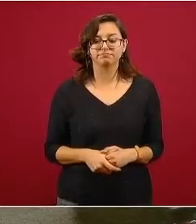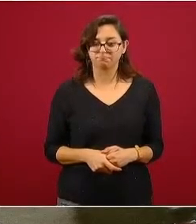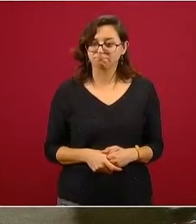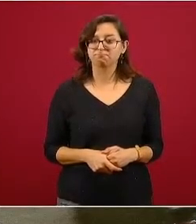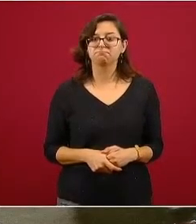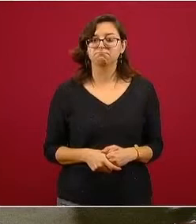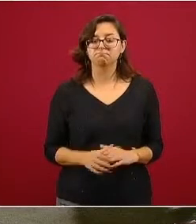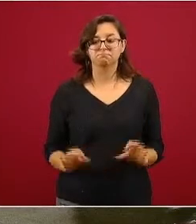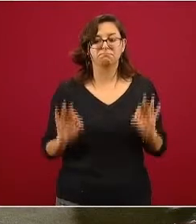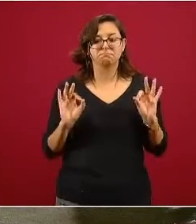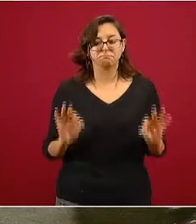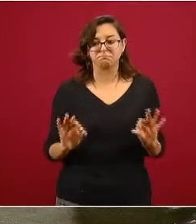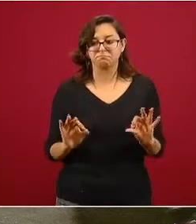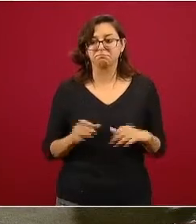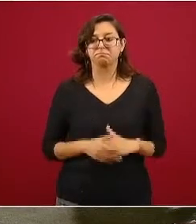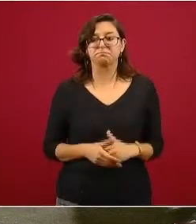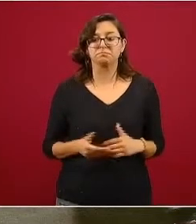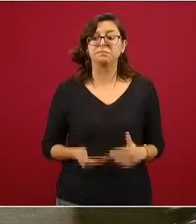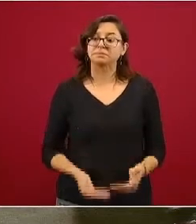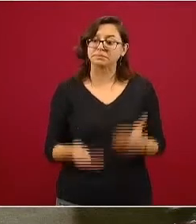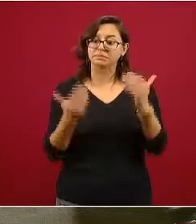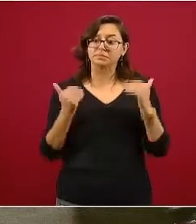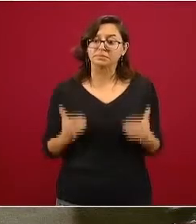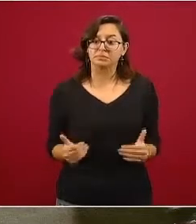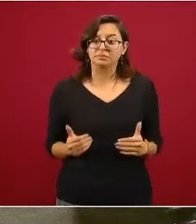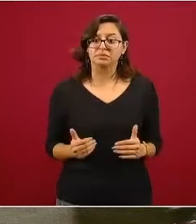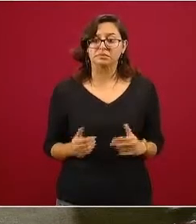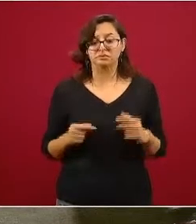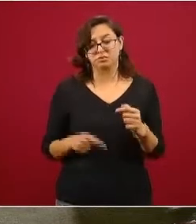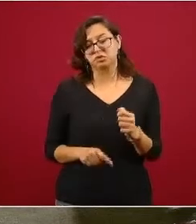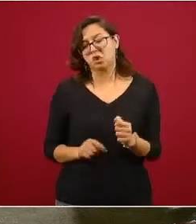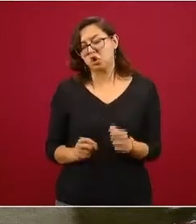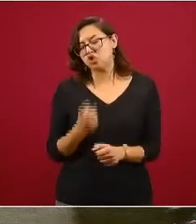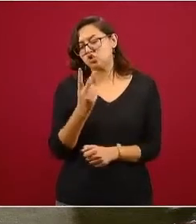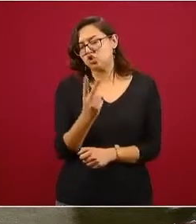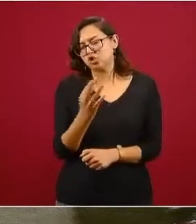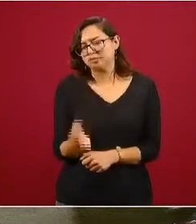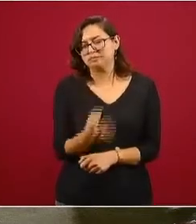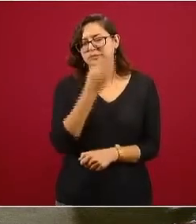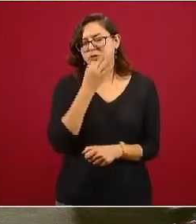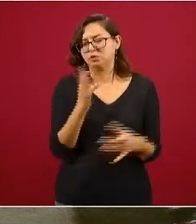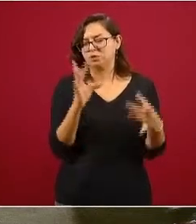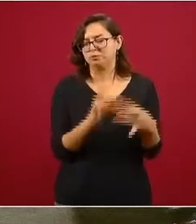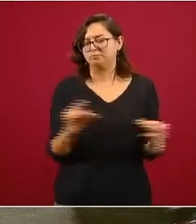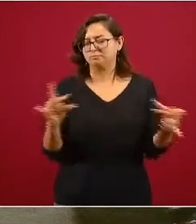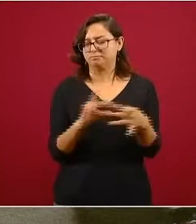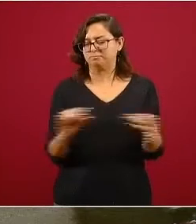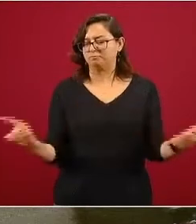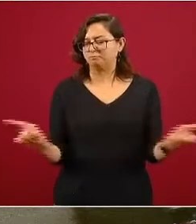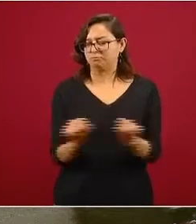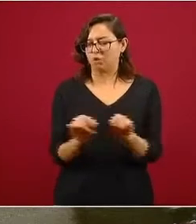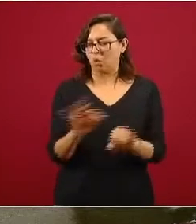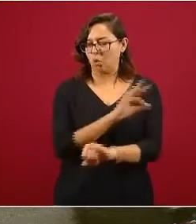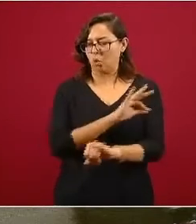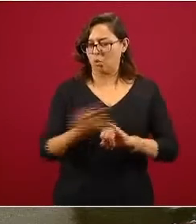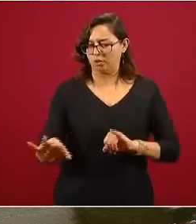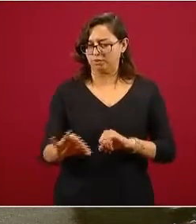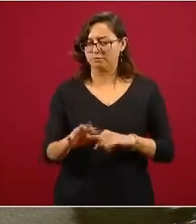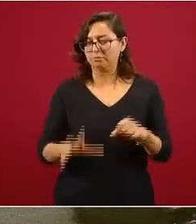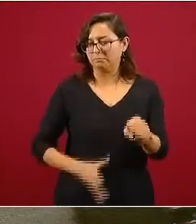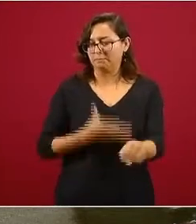Bien, para terminar entonces me voy a tomar 2 minutitos para concluir con mi intervención y comentarles lo